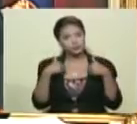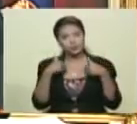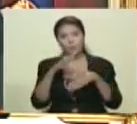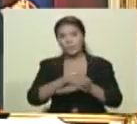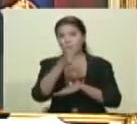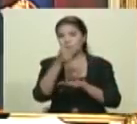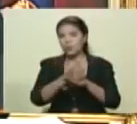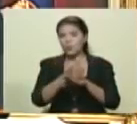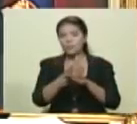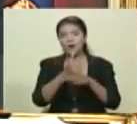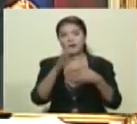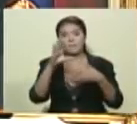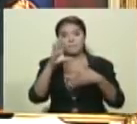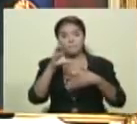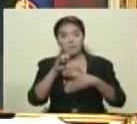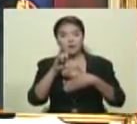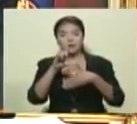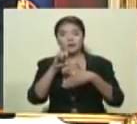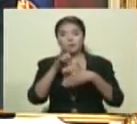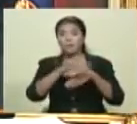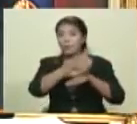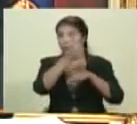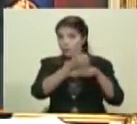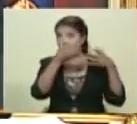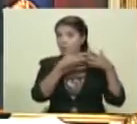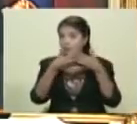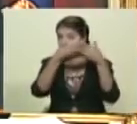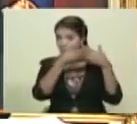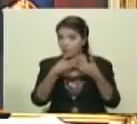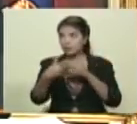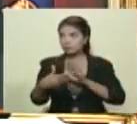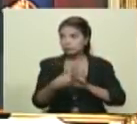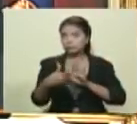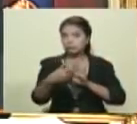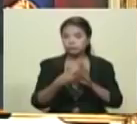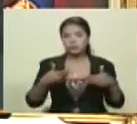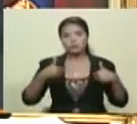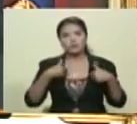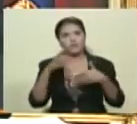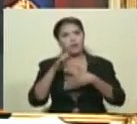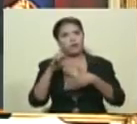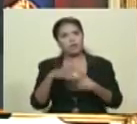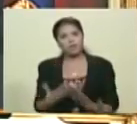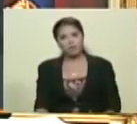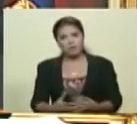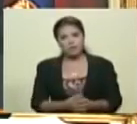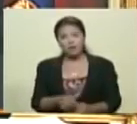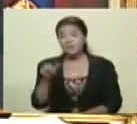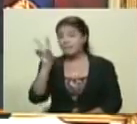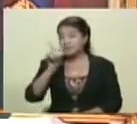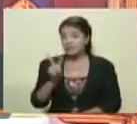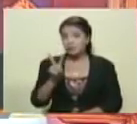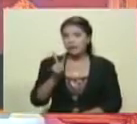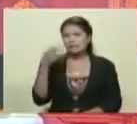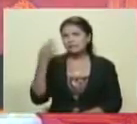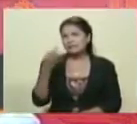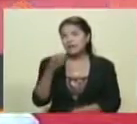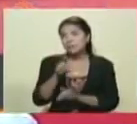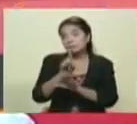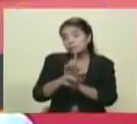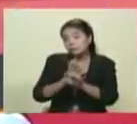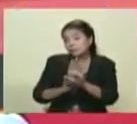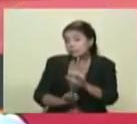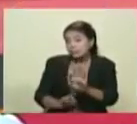imperio como América Latina por parte de los Estados Unidos. Este país estuvo por detrás de algunos de los